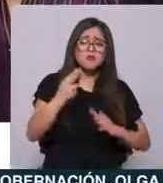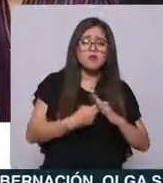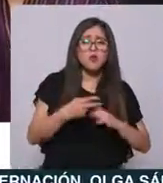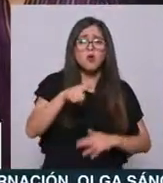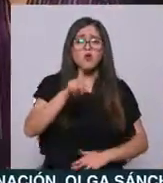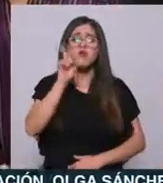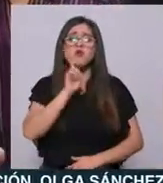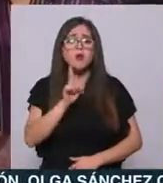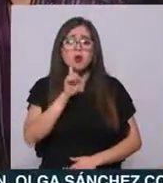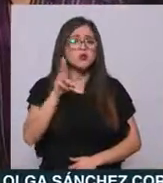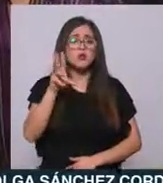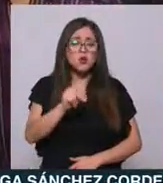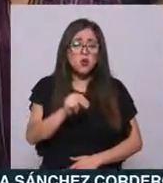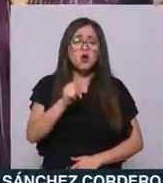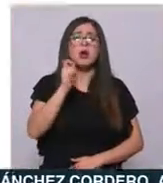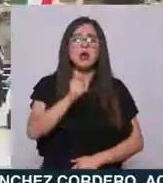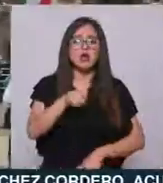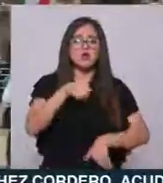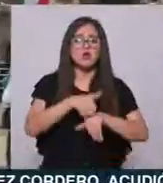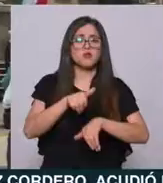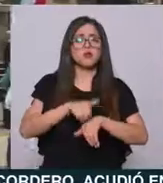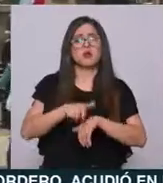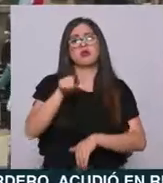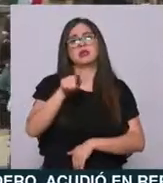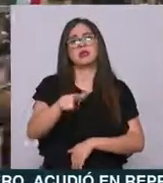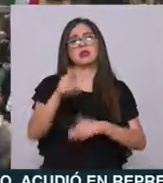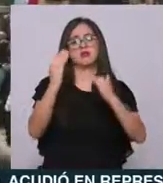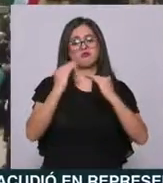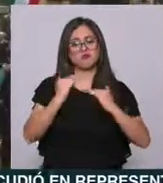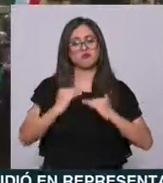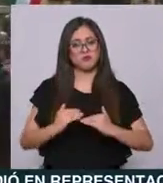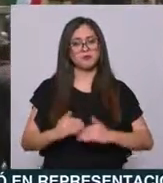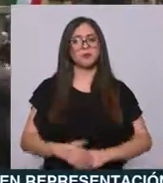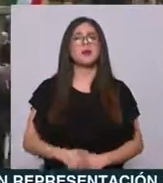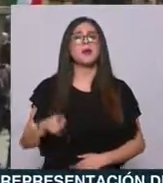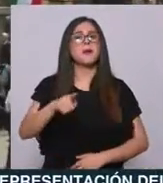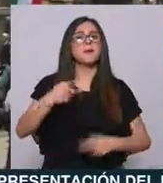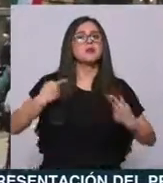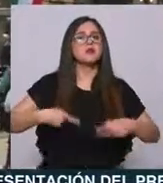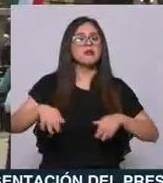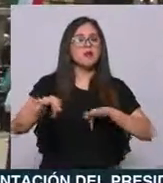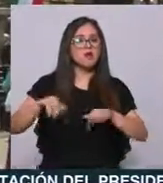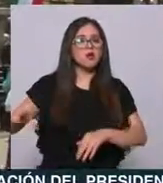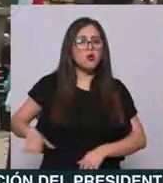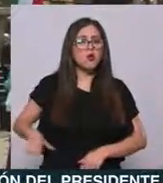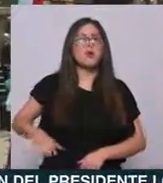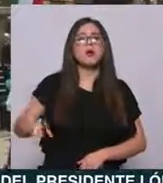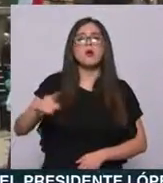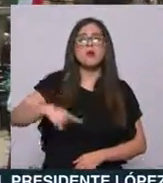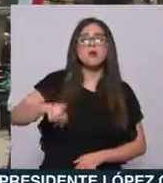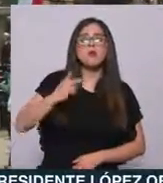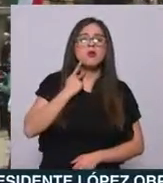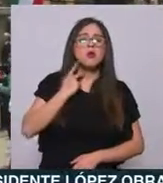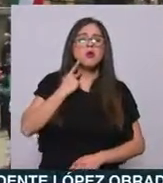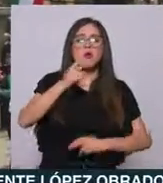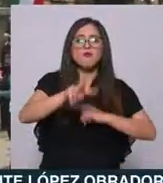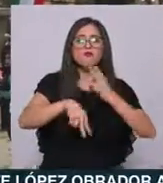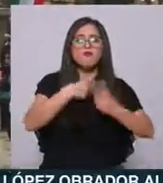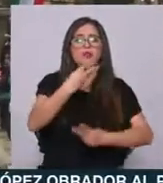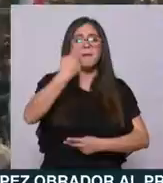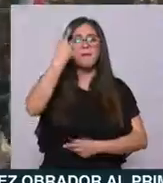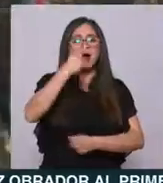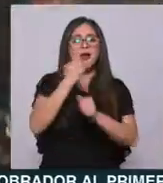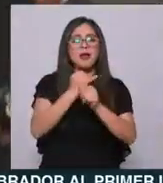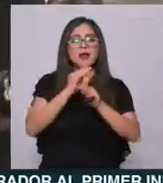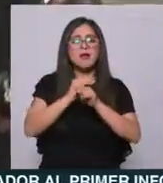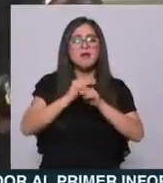está en el número 17. Funcionarios de gobierno y la clase política de la Ciudad de México asistieron a escuchar el primer informe